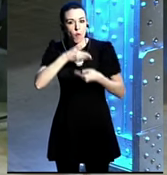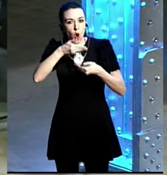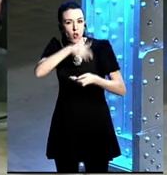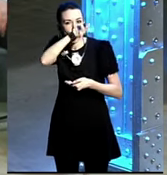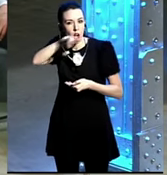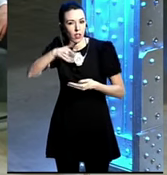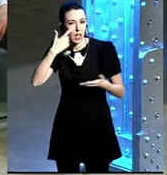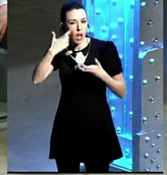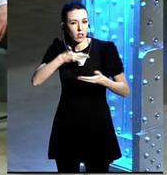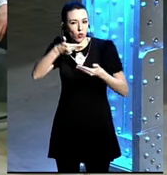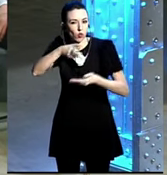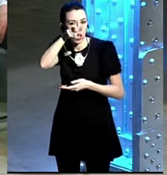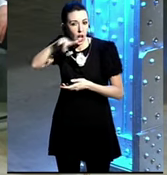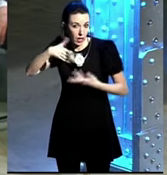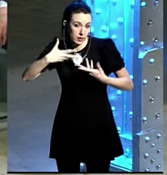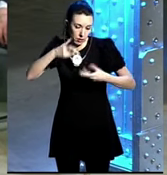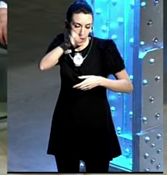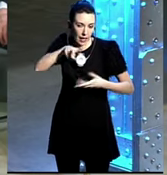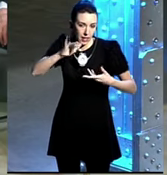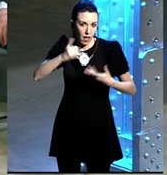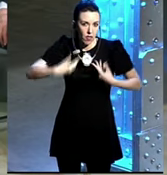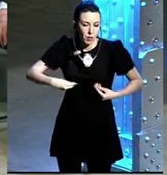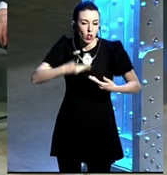gente con depresión, evidentemente.